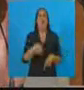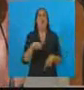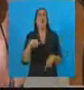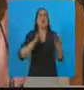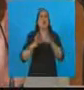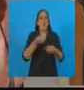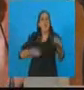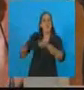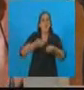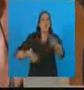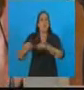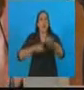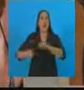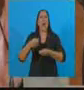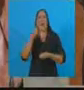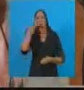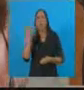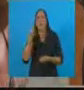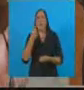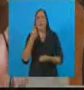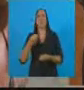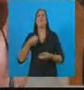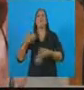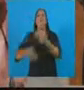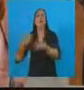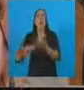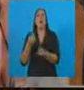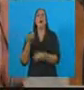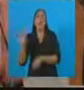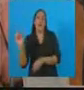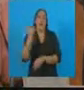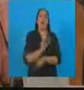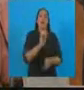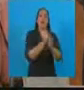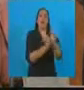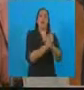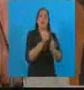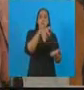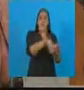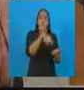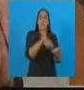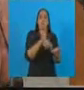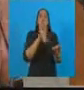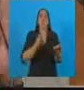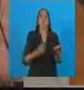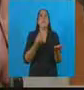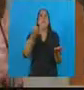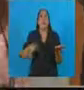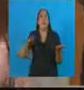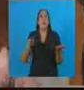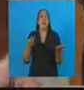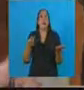mercado que permita agilizar el financiamiento de las empresas y fundamentalmente lo que es capital de trabajo,